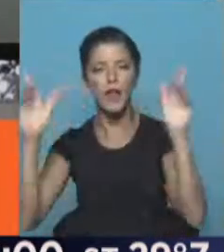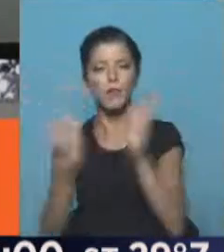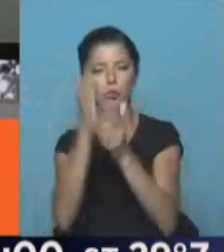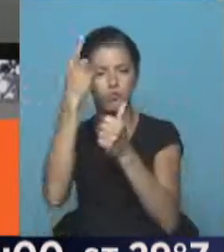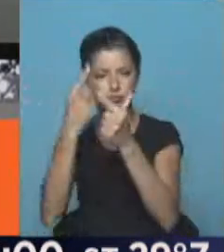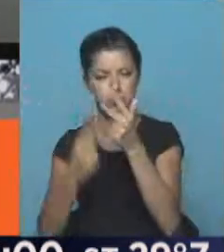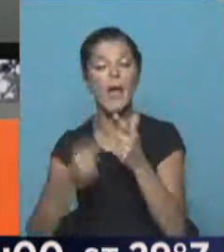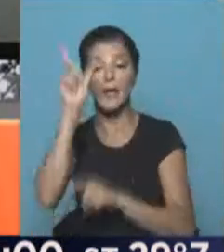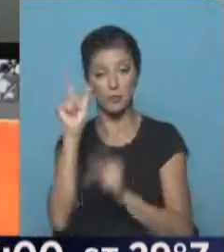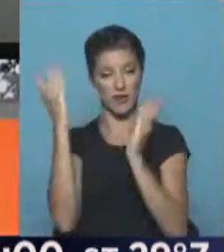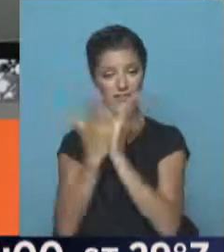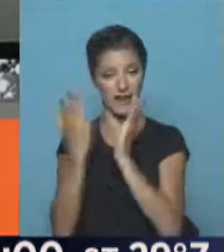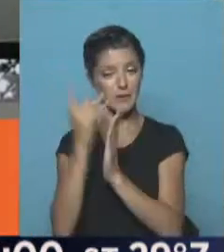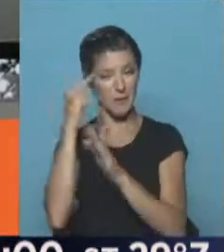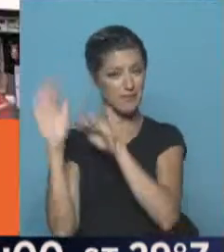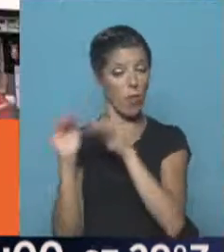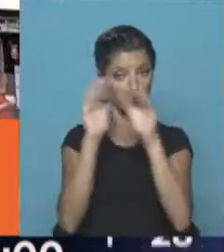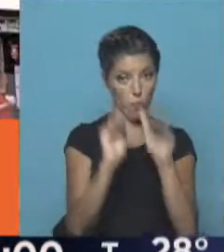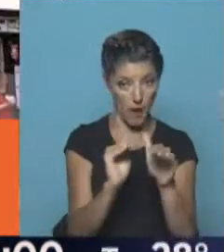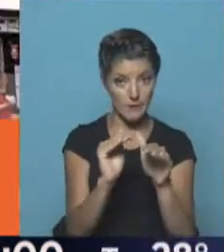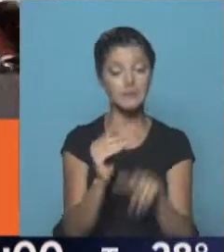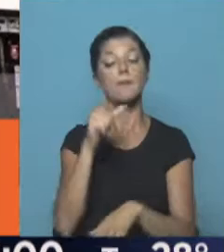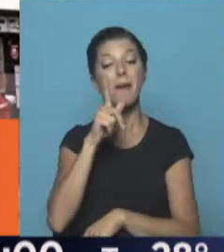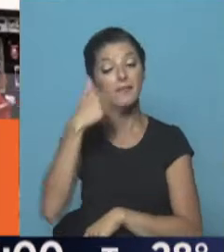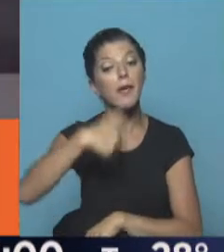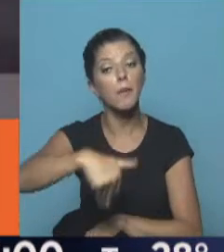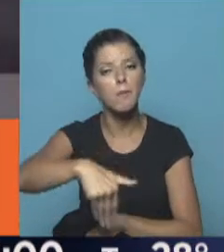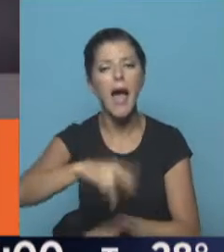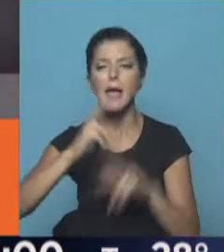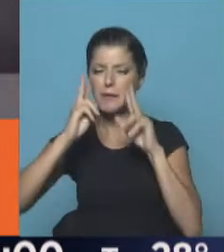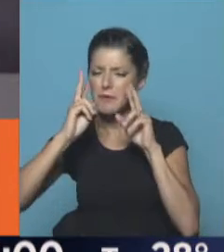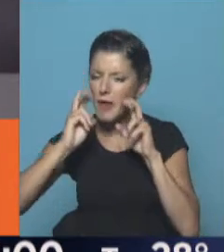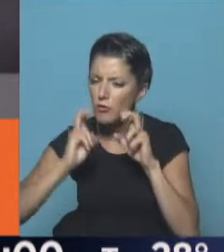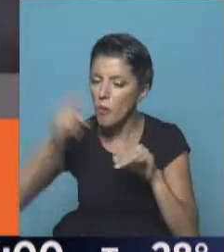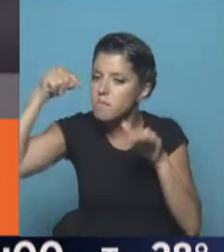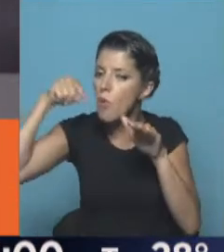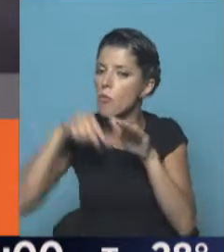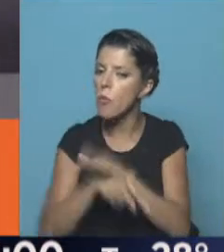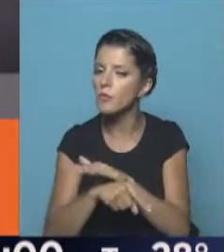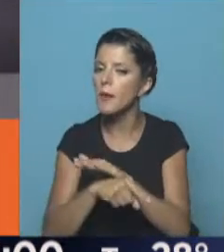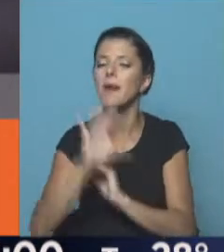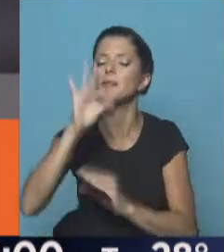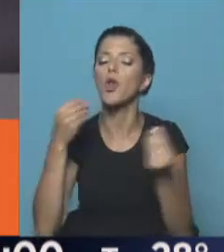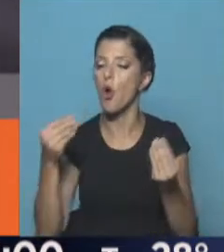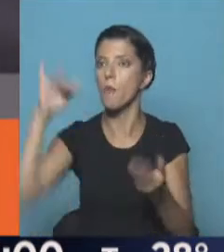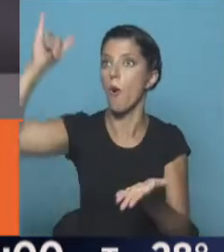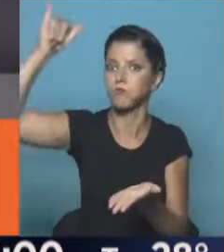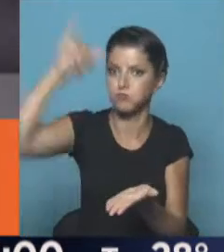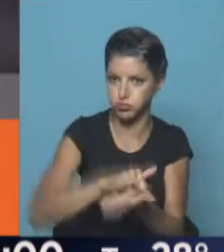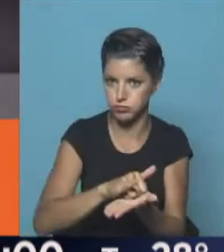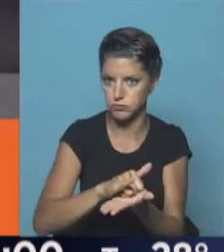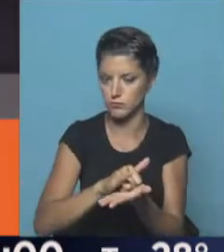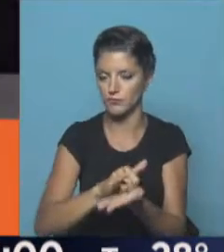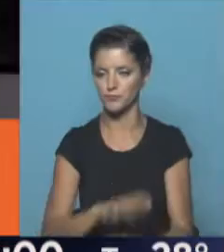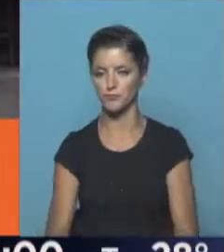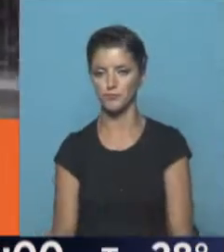y se prevé que se realicen puntillosos seguimientos de la investigación sobre la caída al mar del avión en el que viajaba a sabas